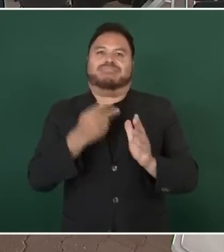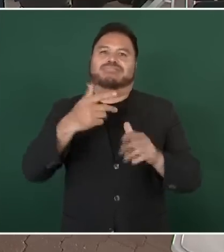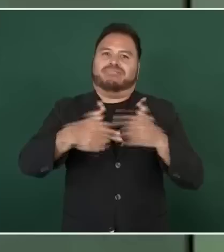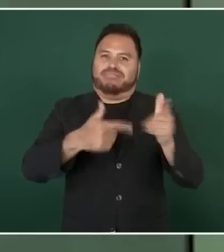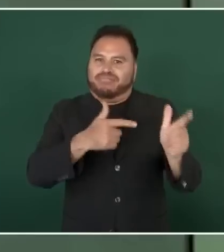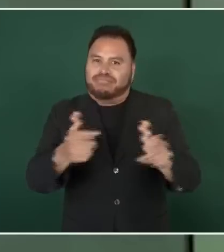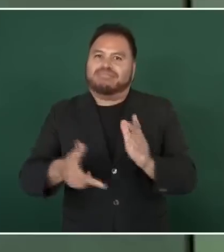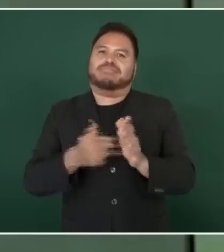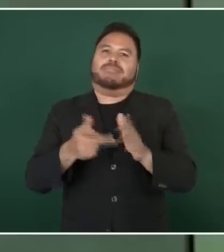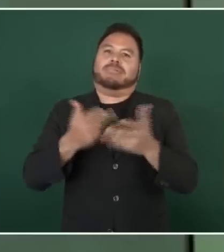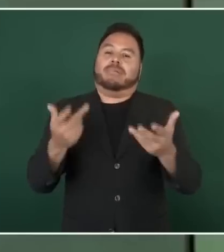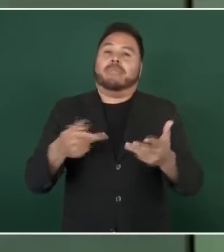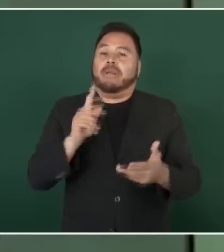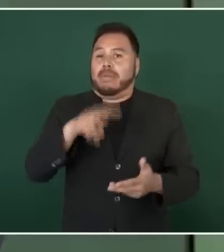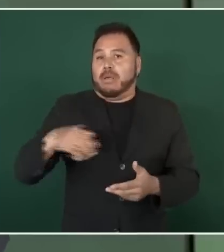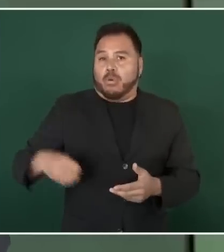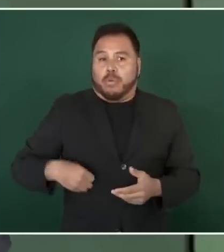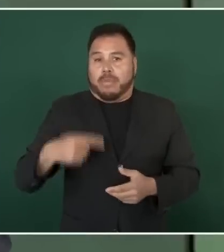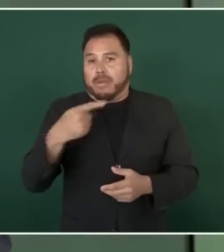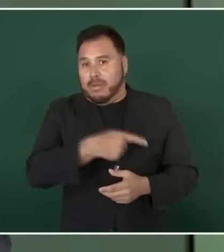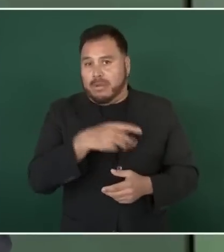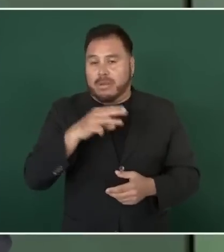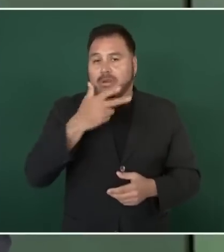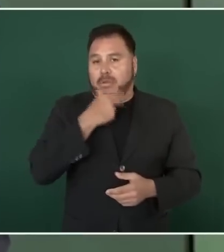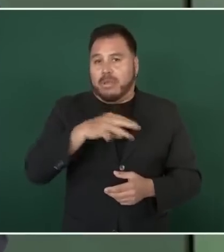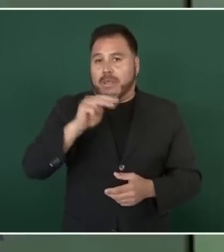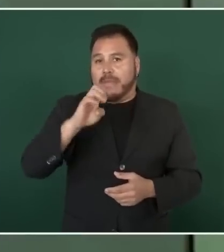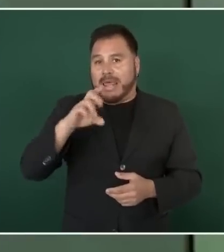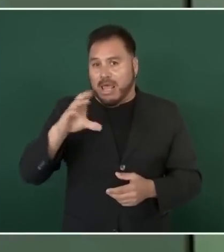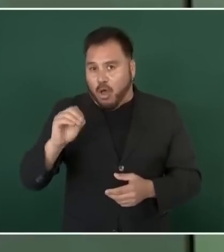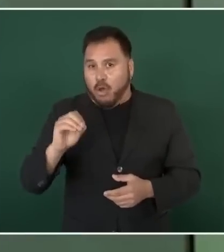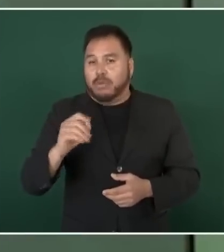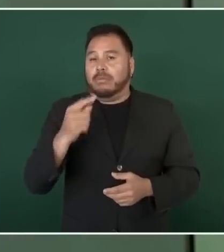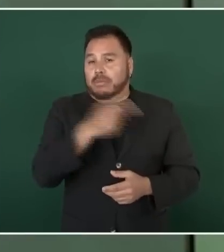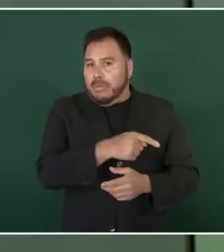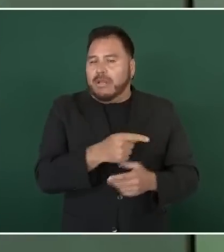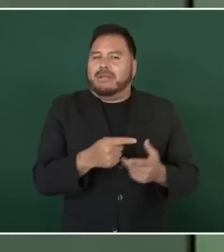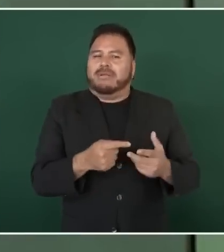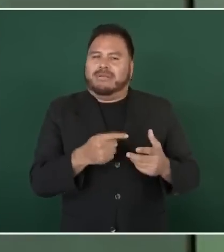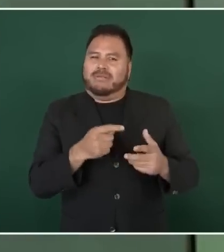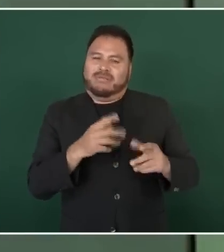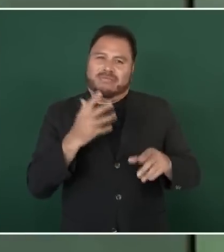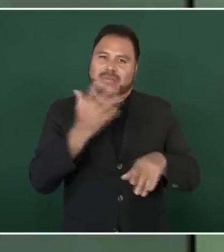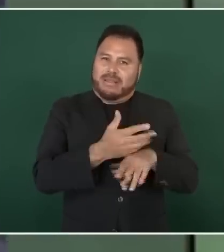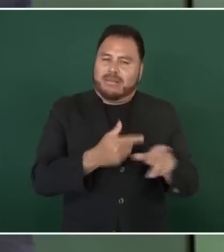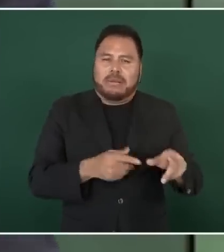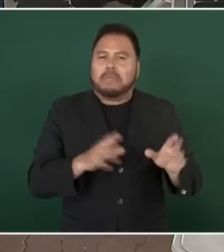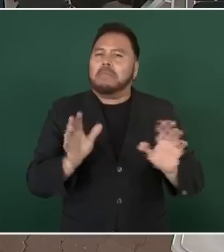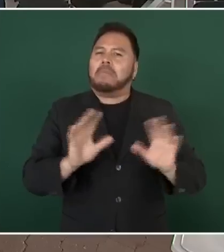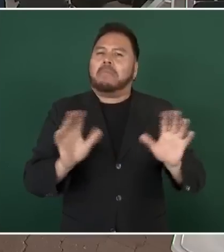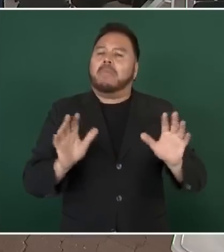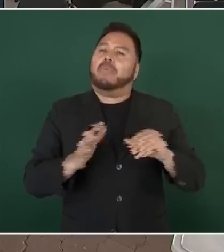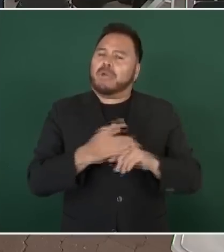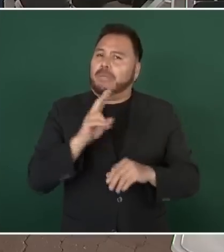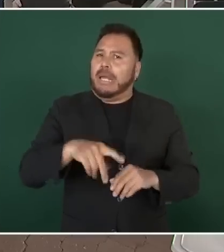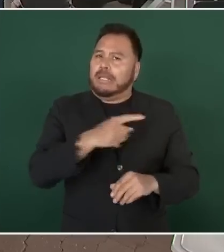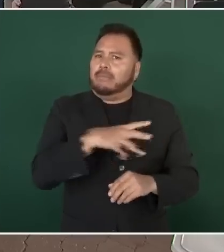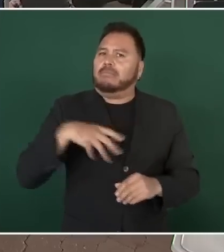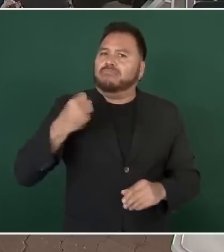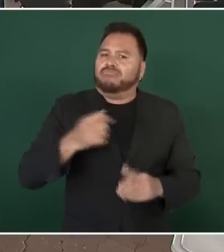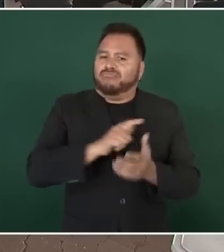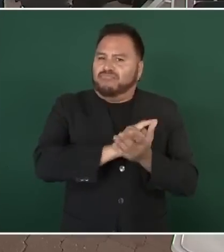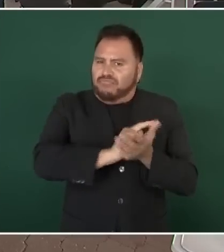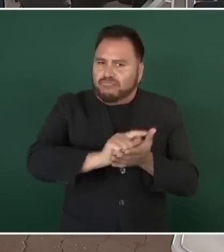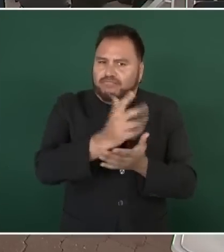recayó en Madero, al contrario, y no solo por su sacrificio, sino por su proceder limpio y